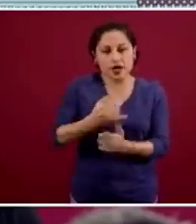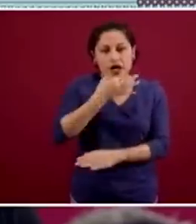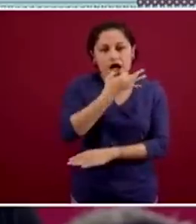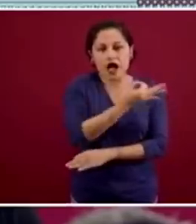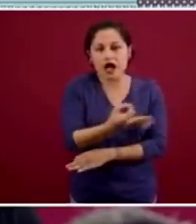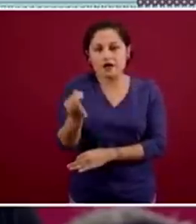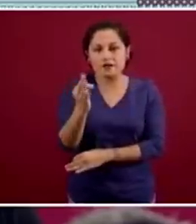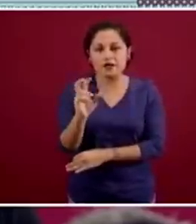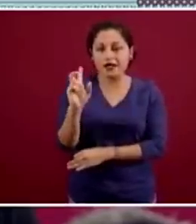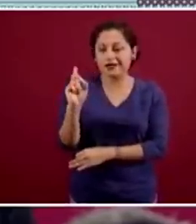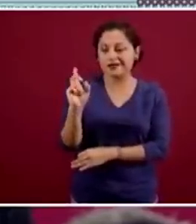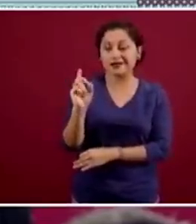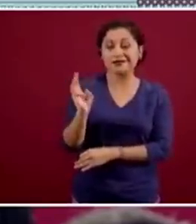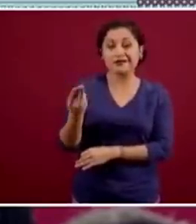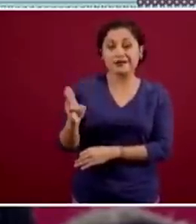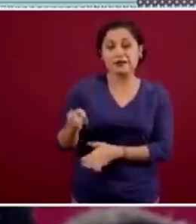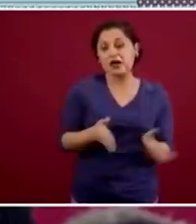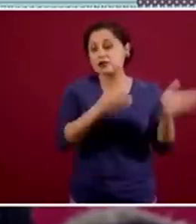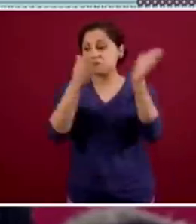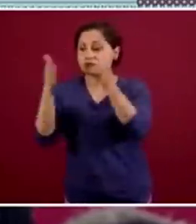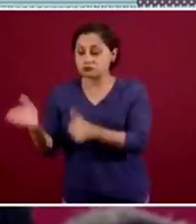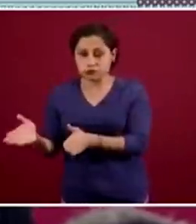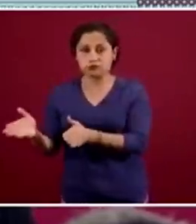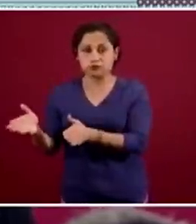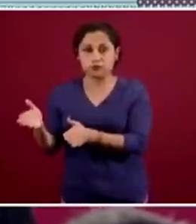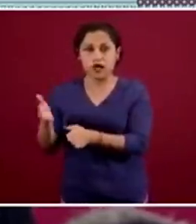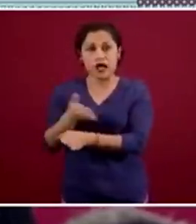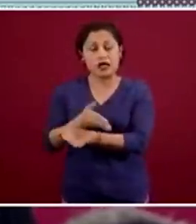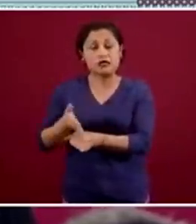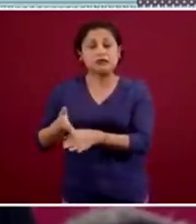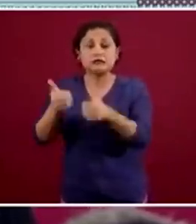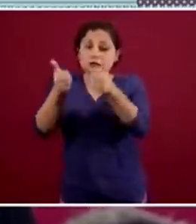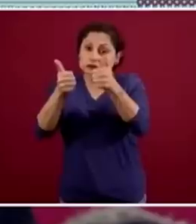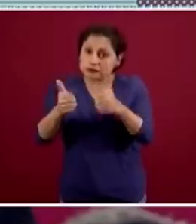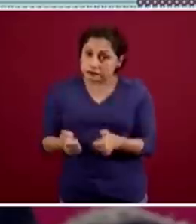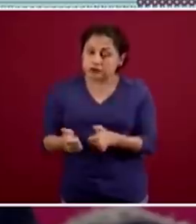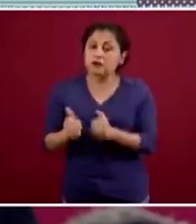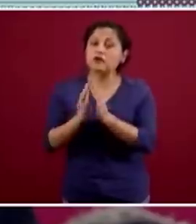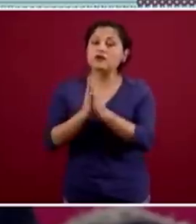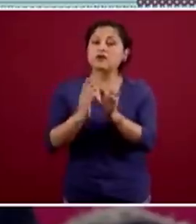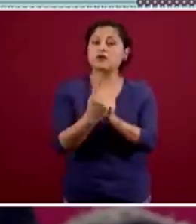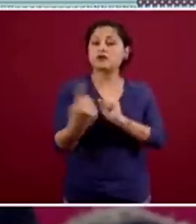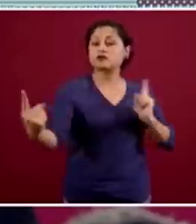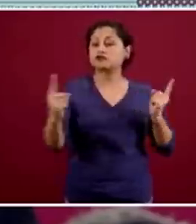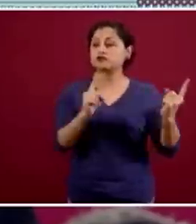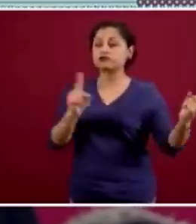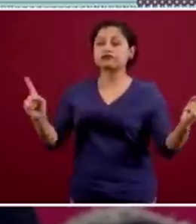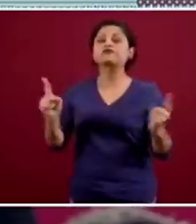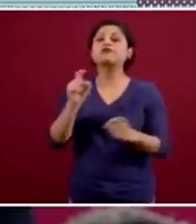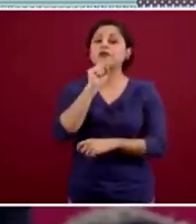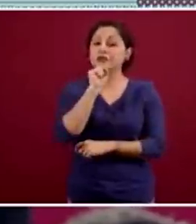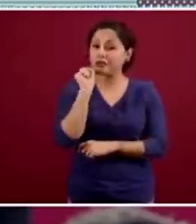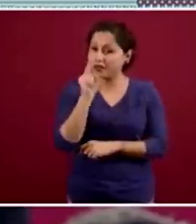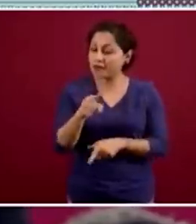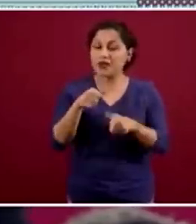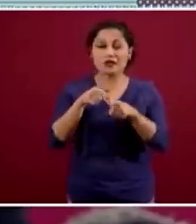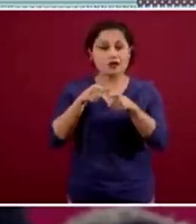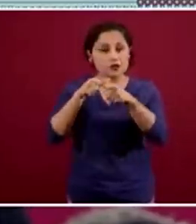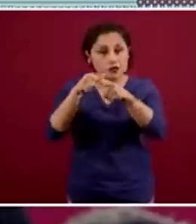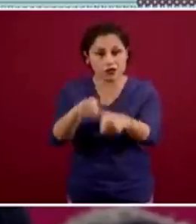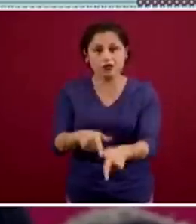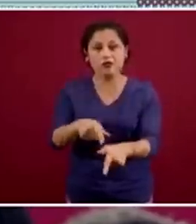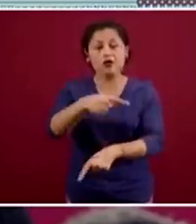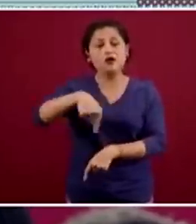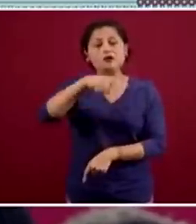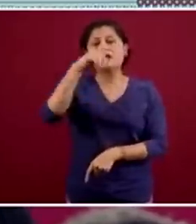30 de mayo el periodo de sana distancia la jornada nacional de esa distancia de ninguna manera